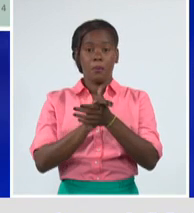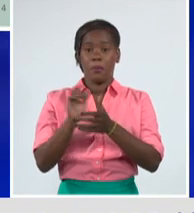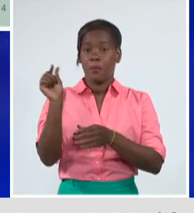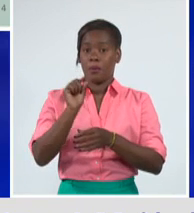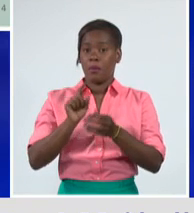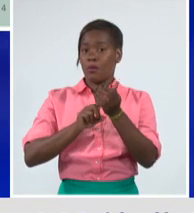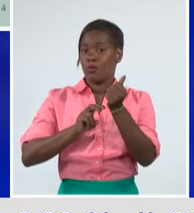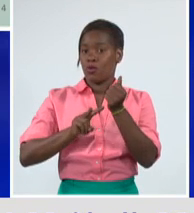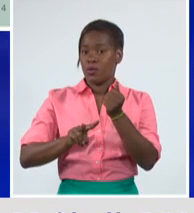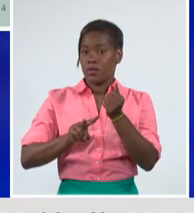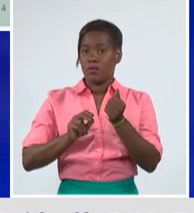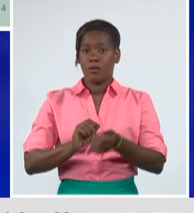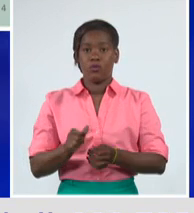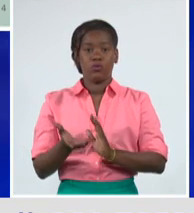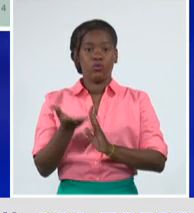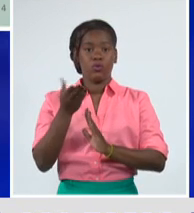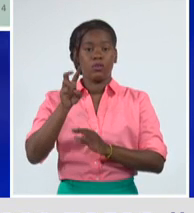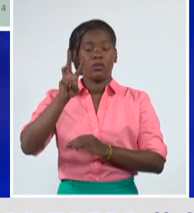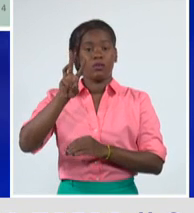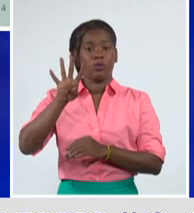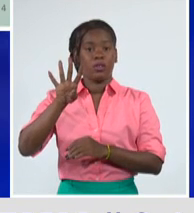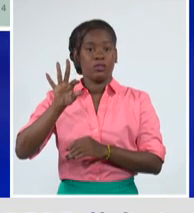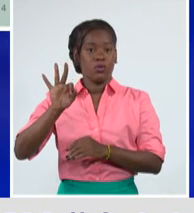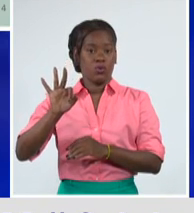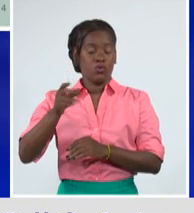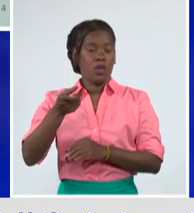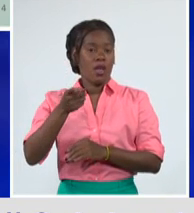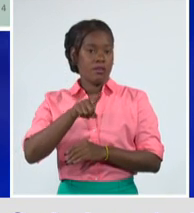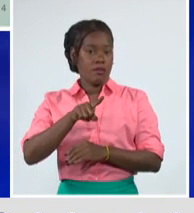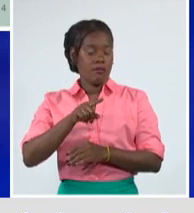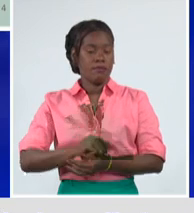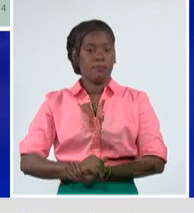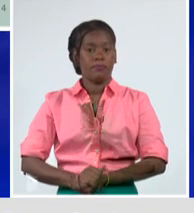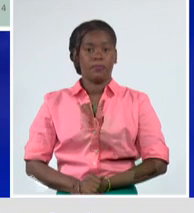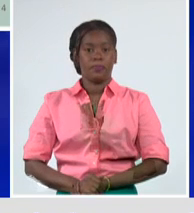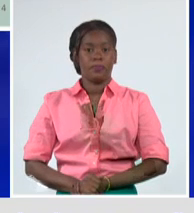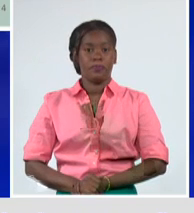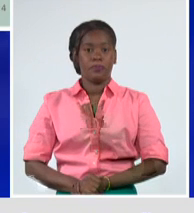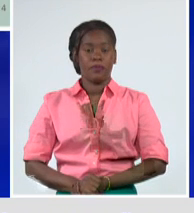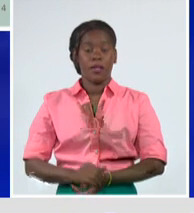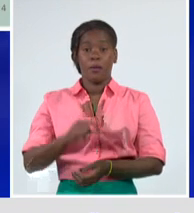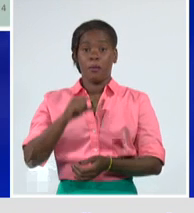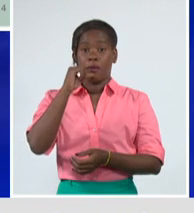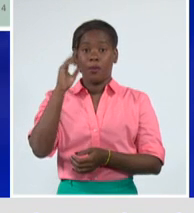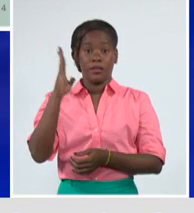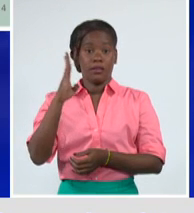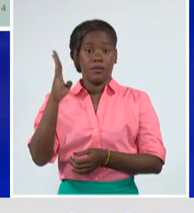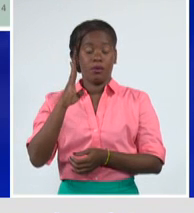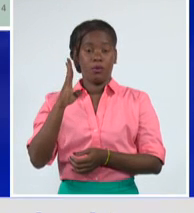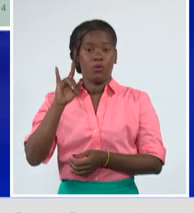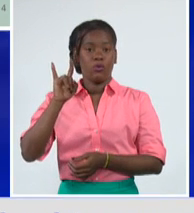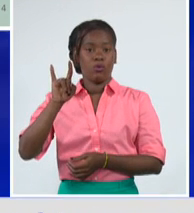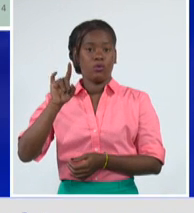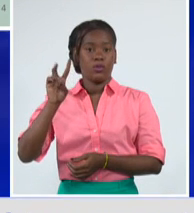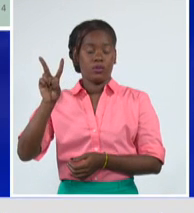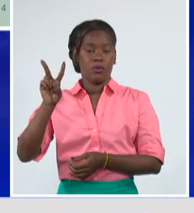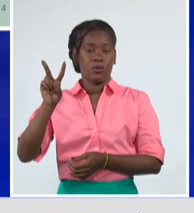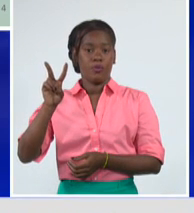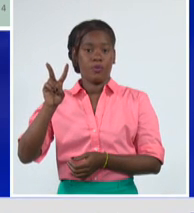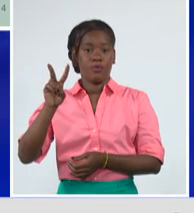casos diagnosticados ayer, 13 menos. Las cifras mayores en Batabanó 92 y San